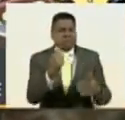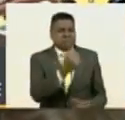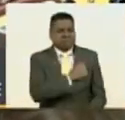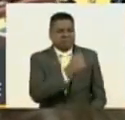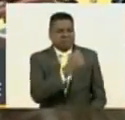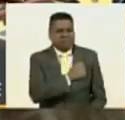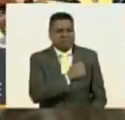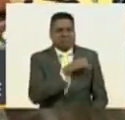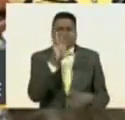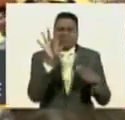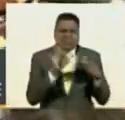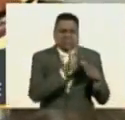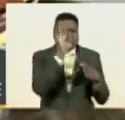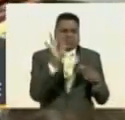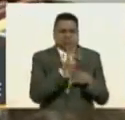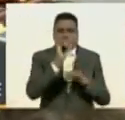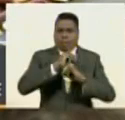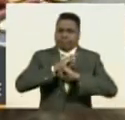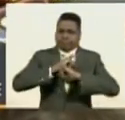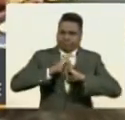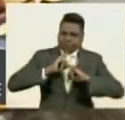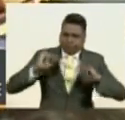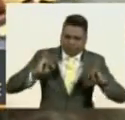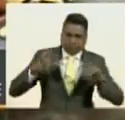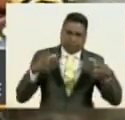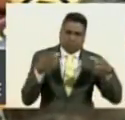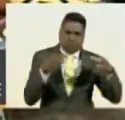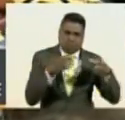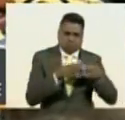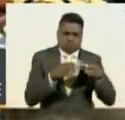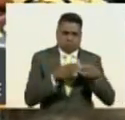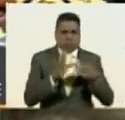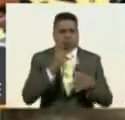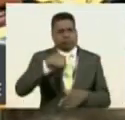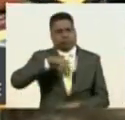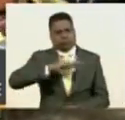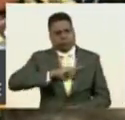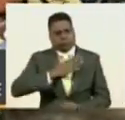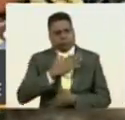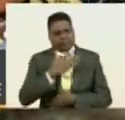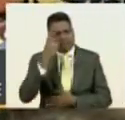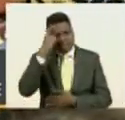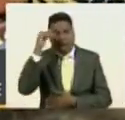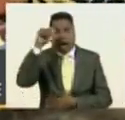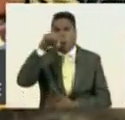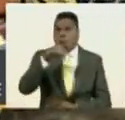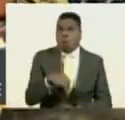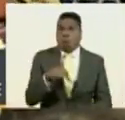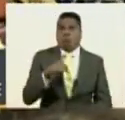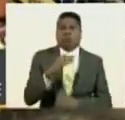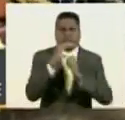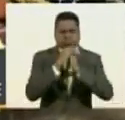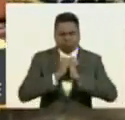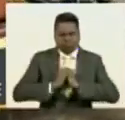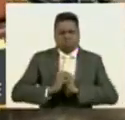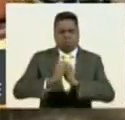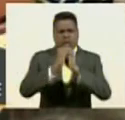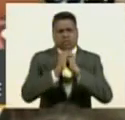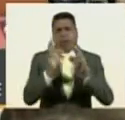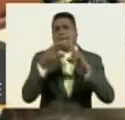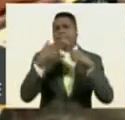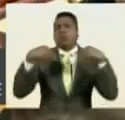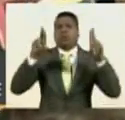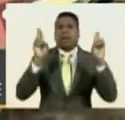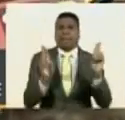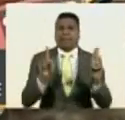hemos culminado la sesión, esta reunión del día de hoy, con una oración por la paz